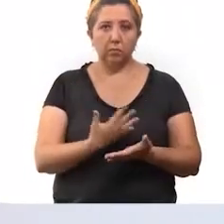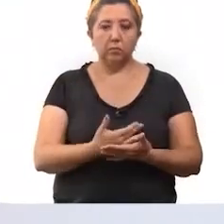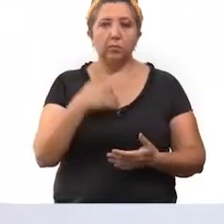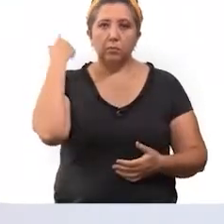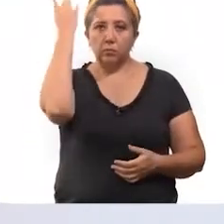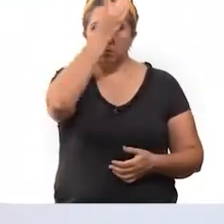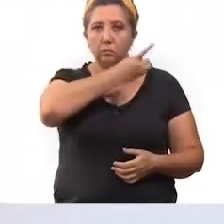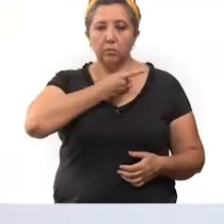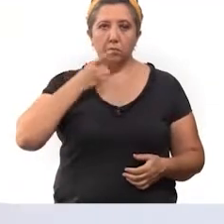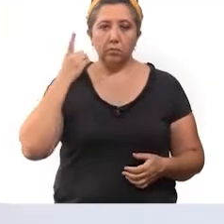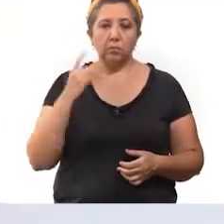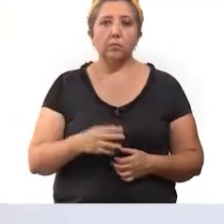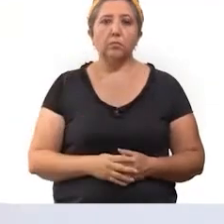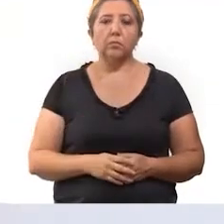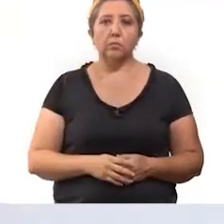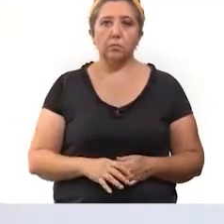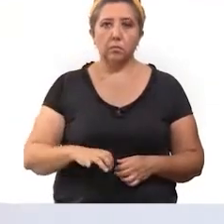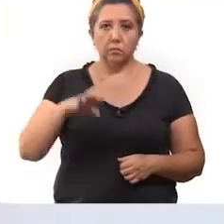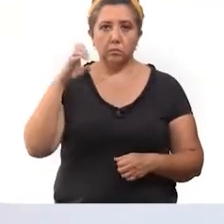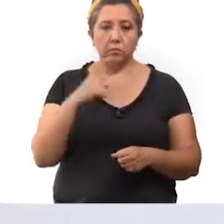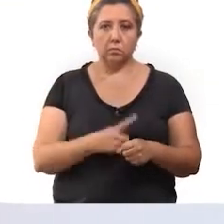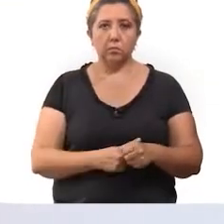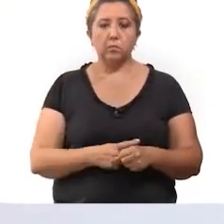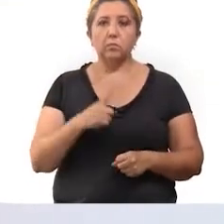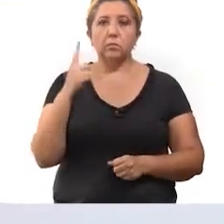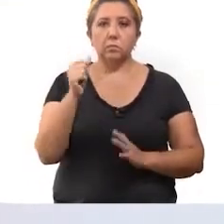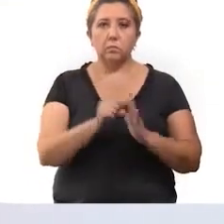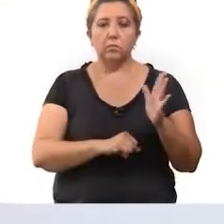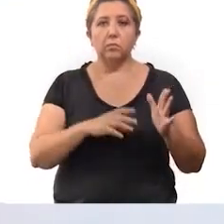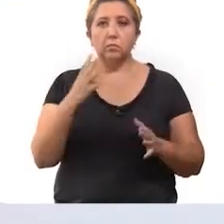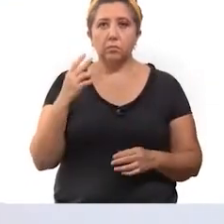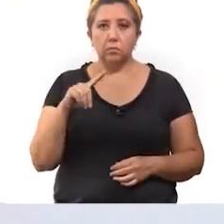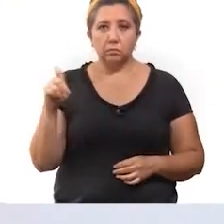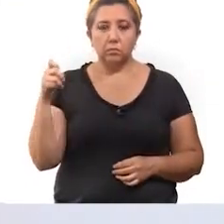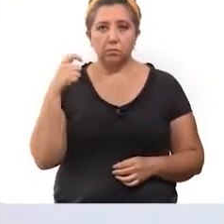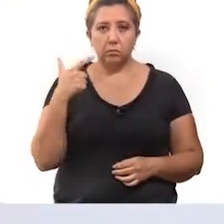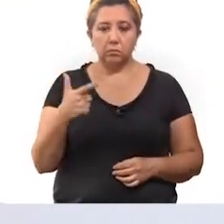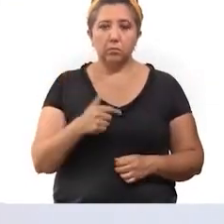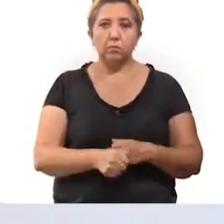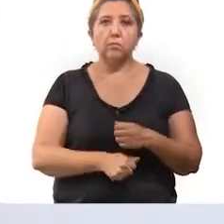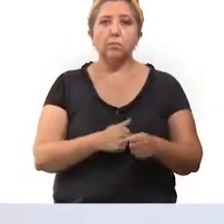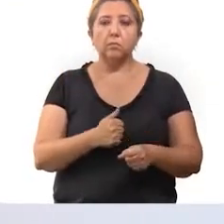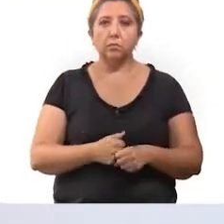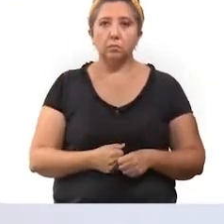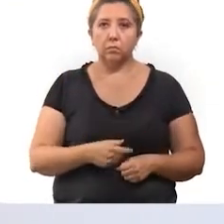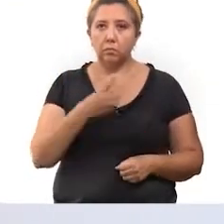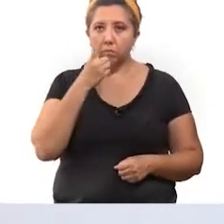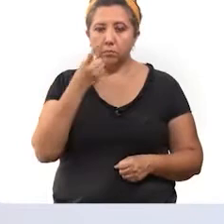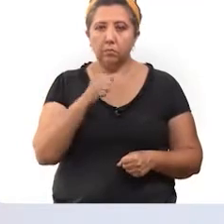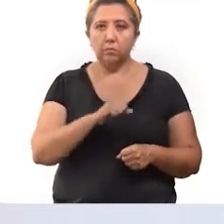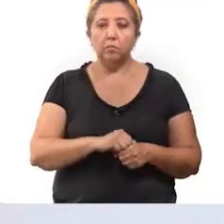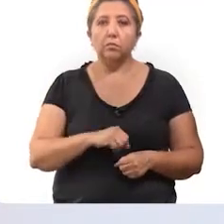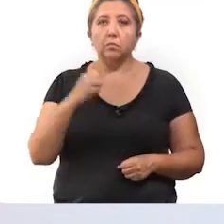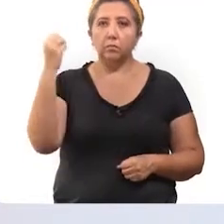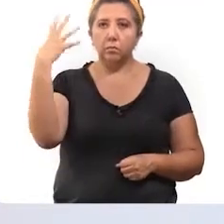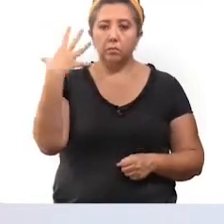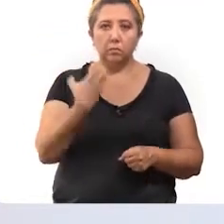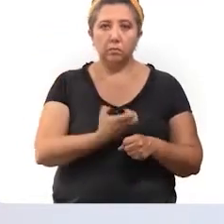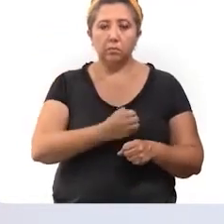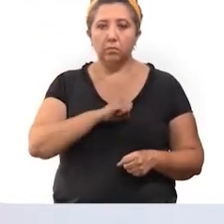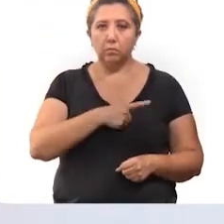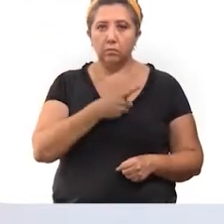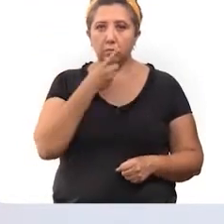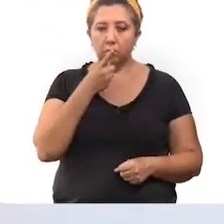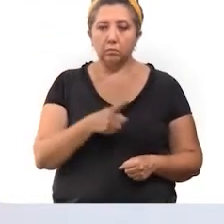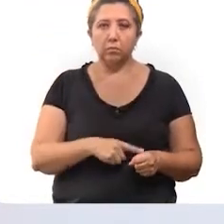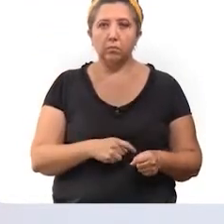pacientes a la espera de diagnóstico. El rango de edad de los casos es de 1 mes a 107 años. Los indicadores semanales del Semáforo